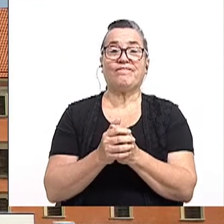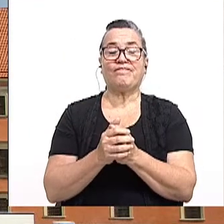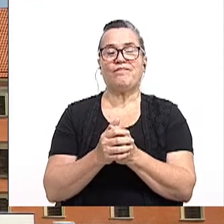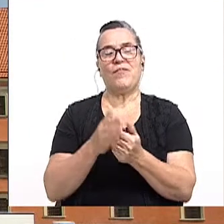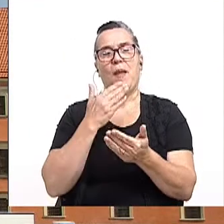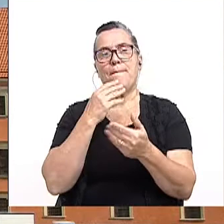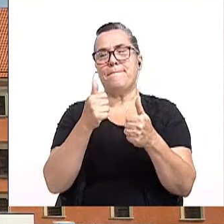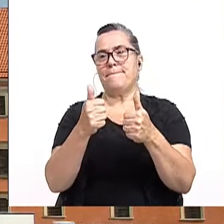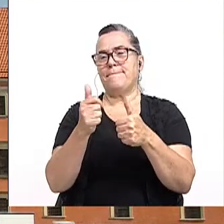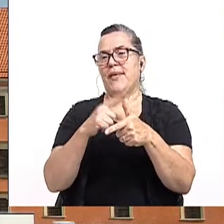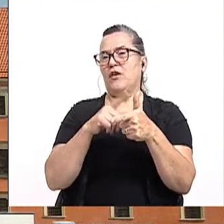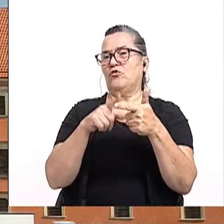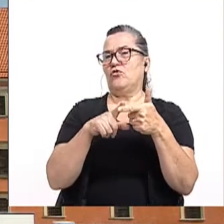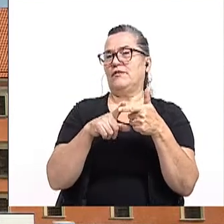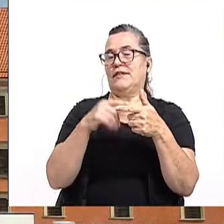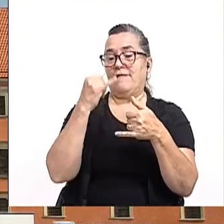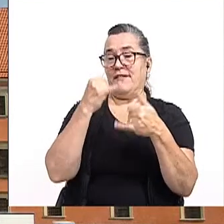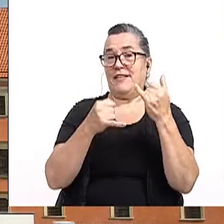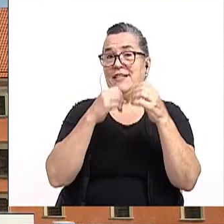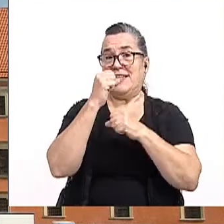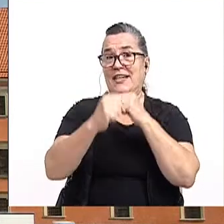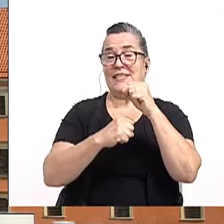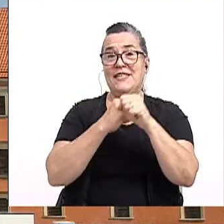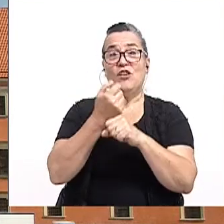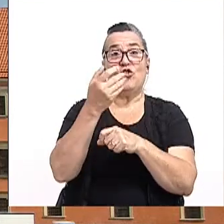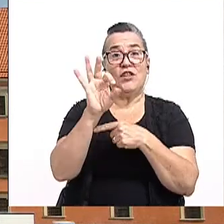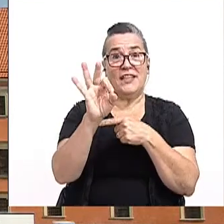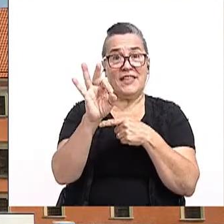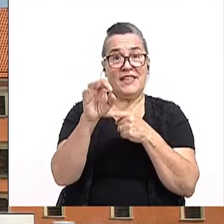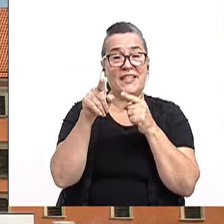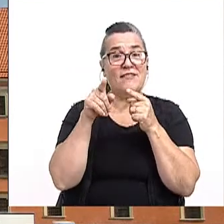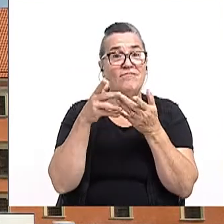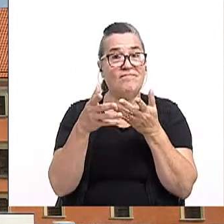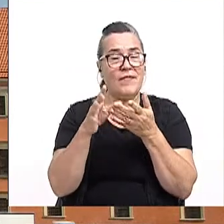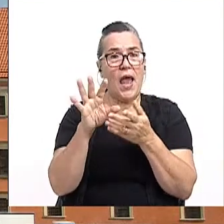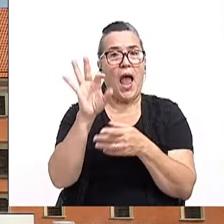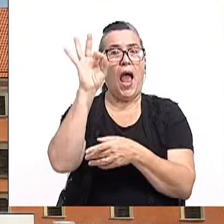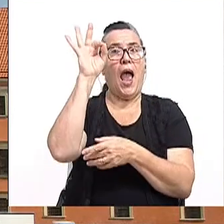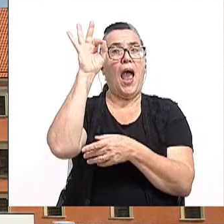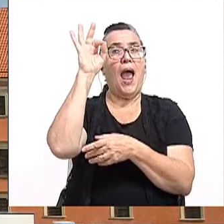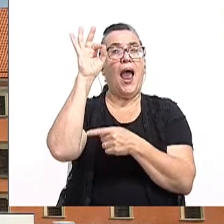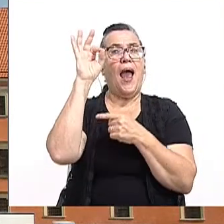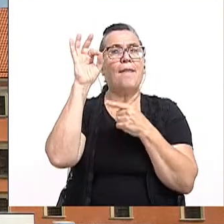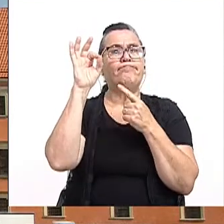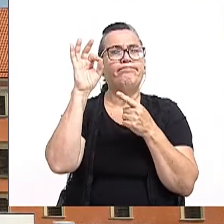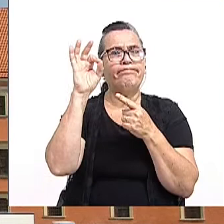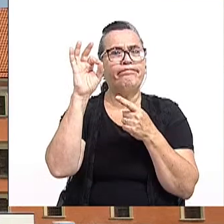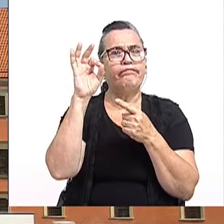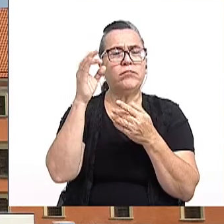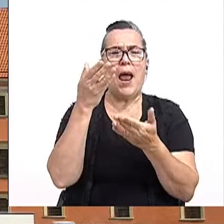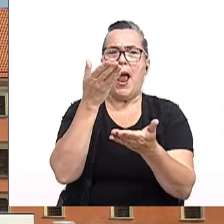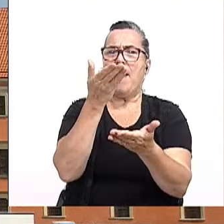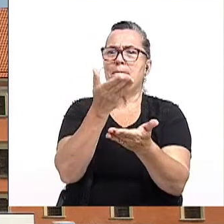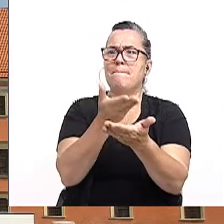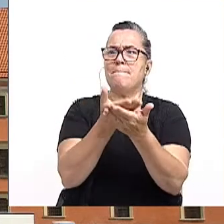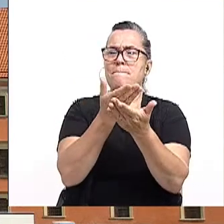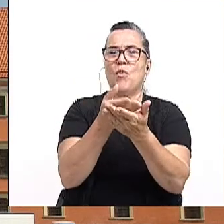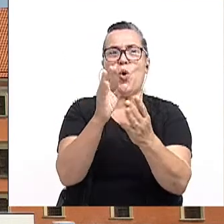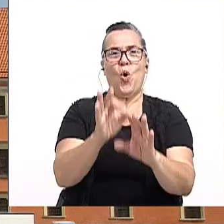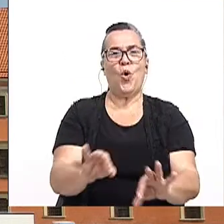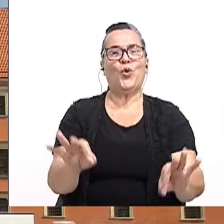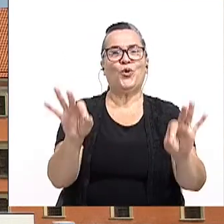Muy bien, entonces a finales del siglo XIX se descubrió este aporte tan